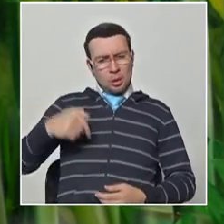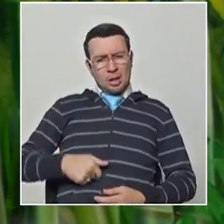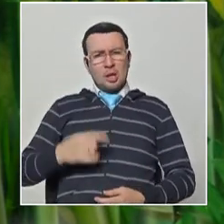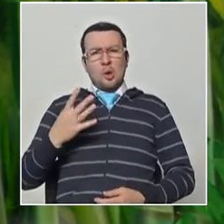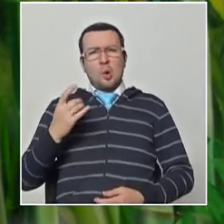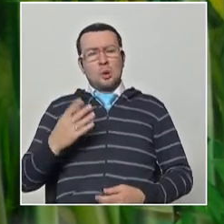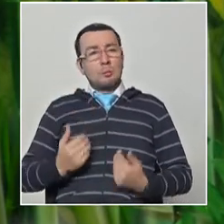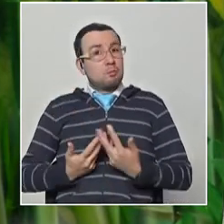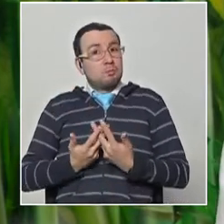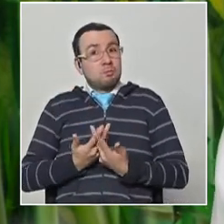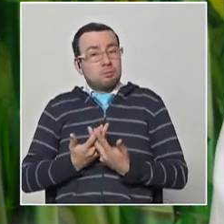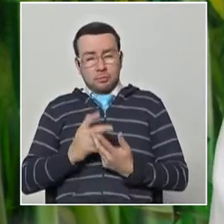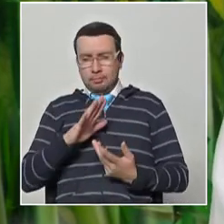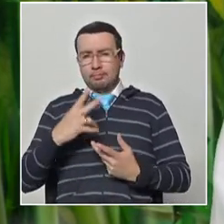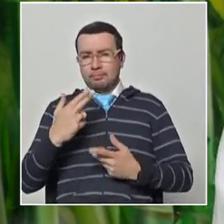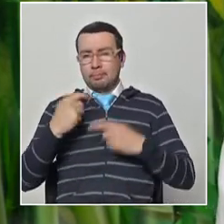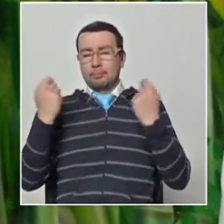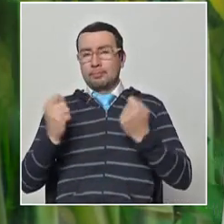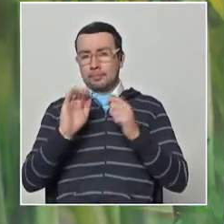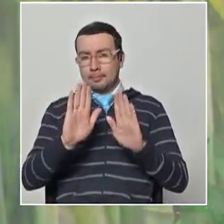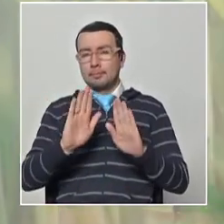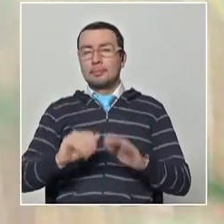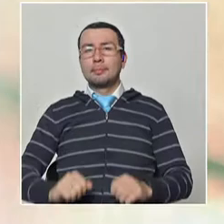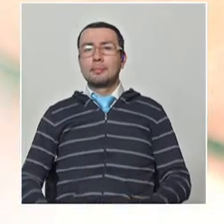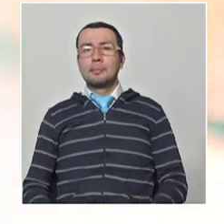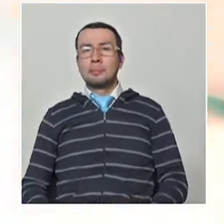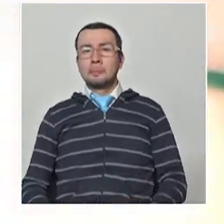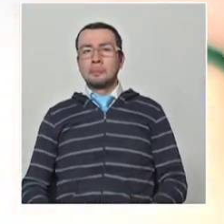ya regresamos después de este corte comerciales